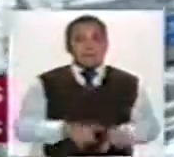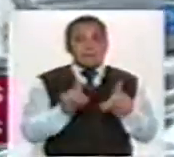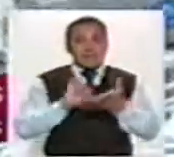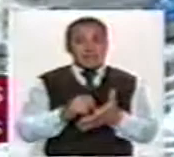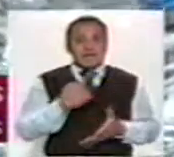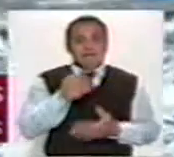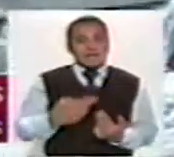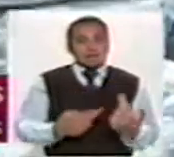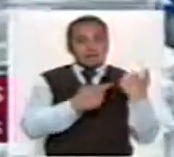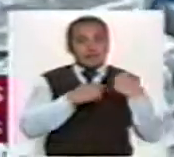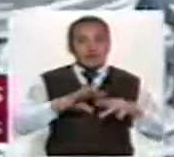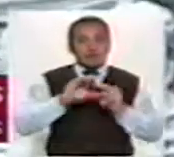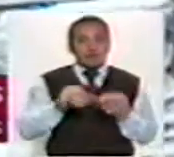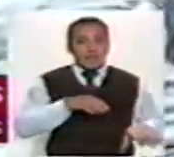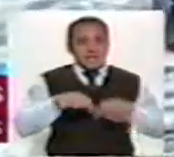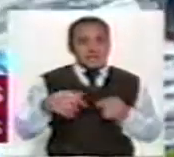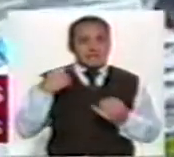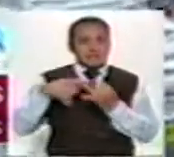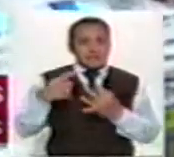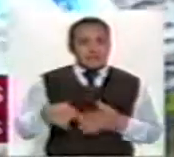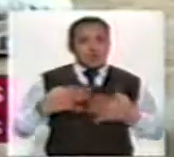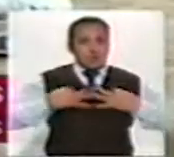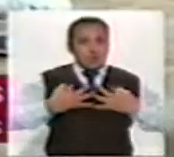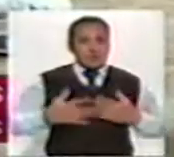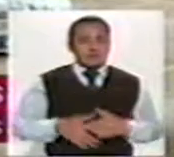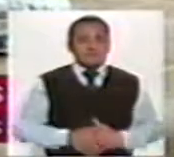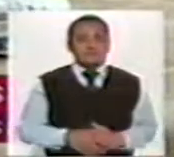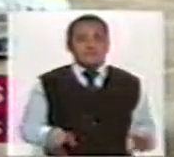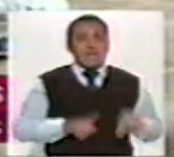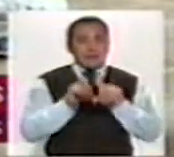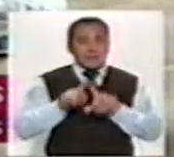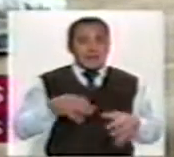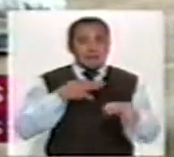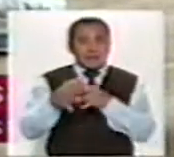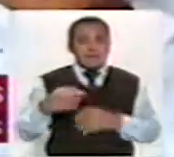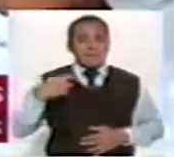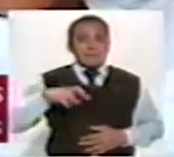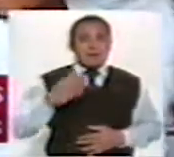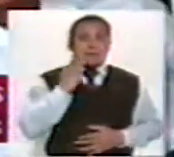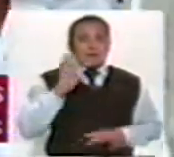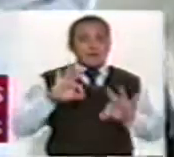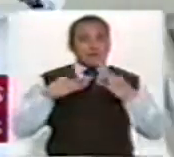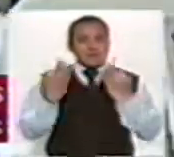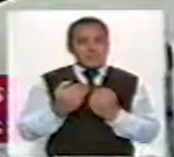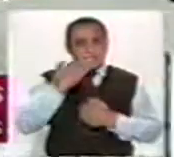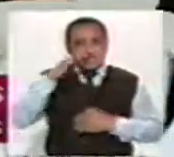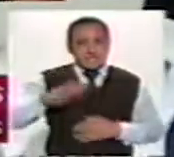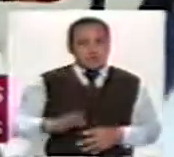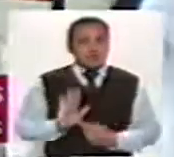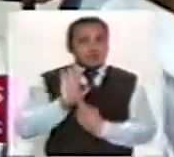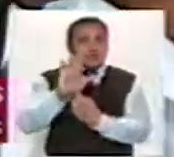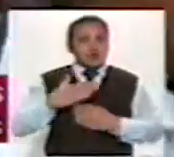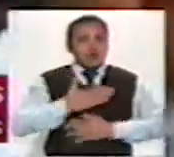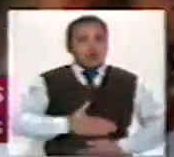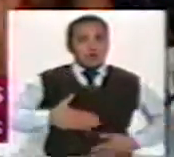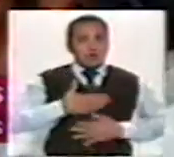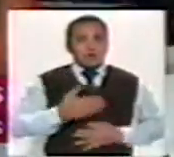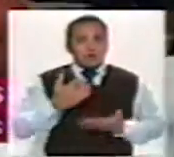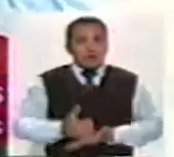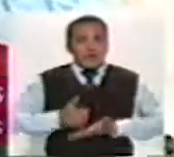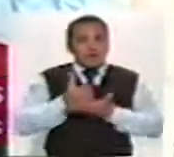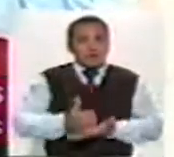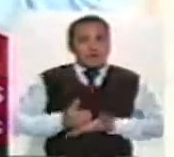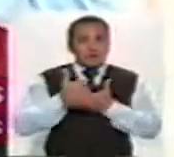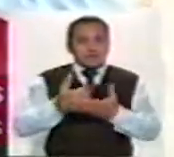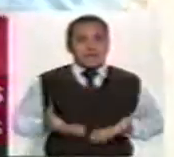son las encargadas de la elaboración de dichas prendas. Por otro lado, los padres de familia y los niños se mostraron contentos por la ayuda que